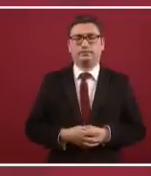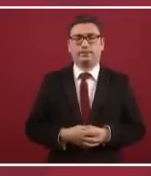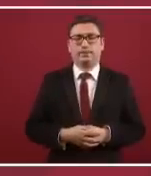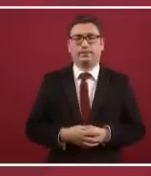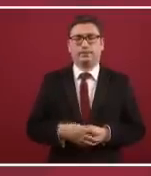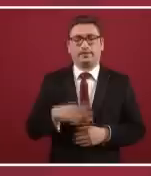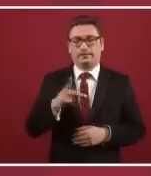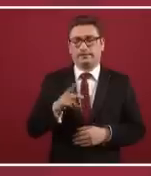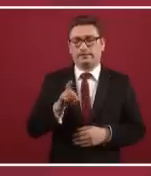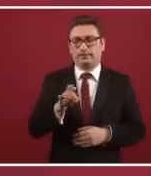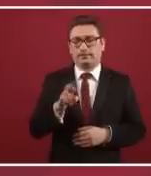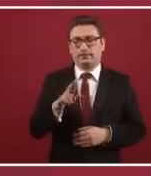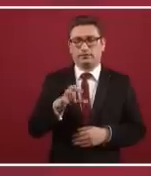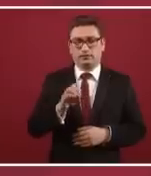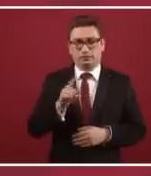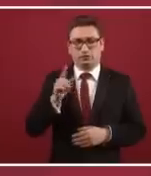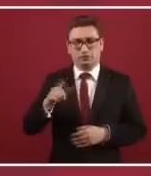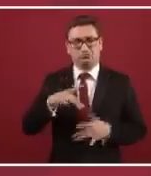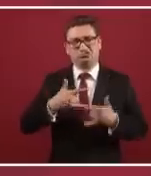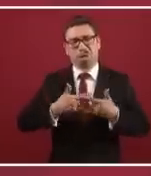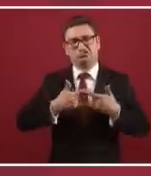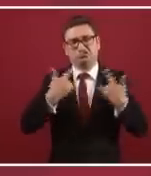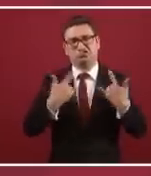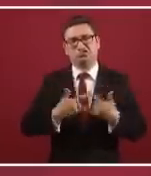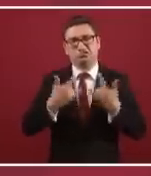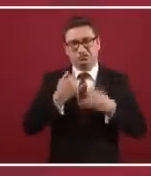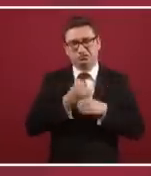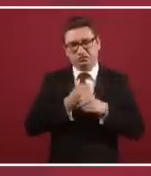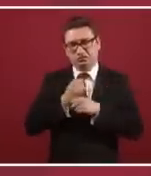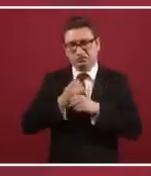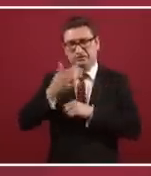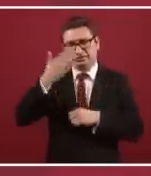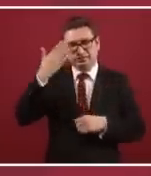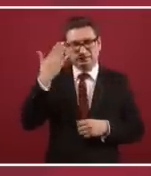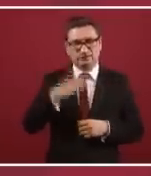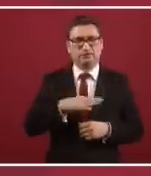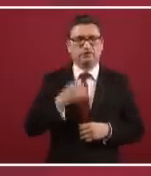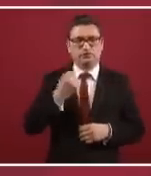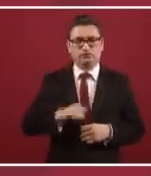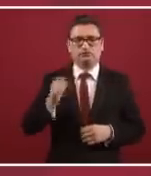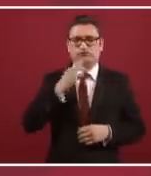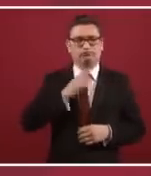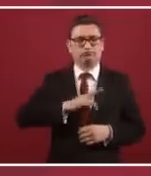Pedro Salmerón es uno de los mejores historiadores de México.